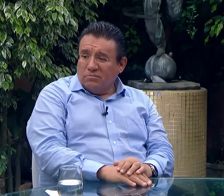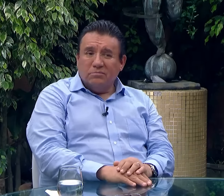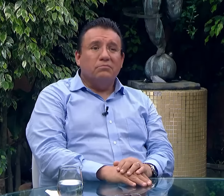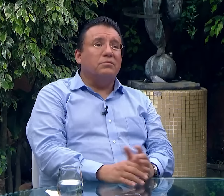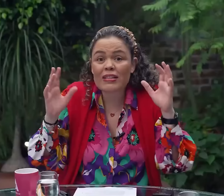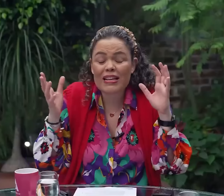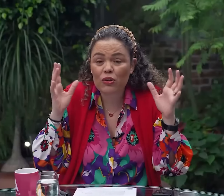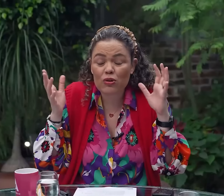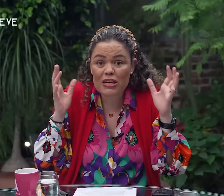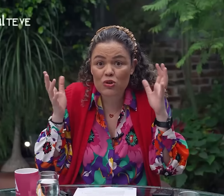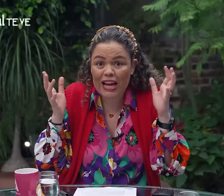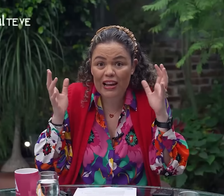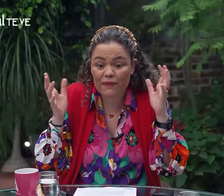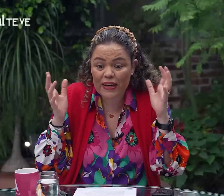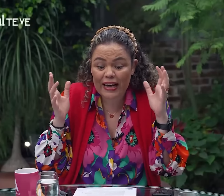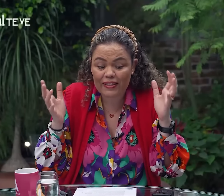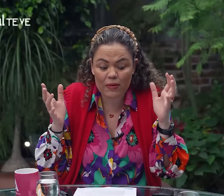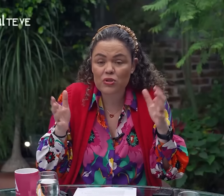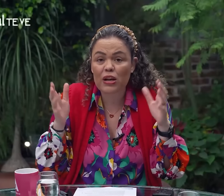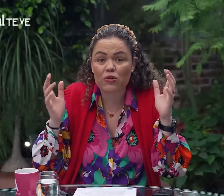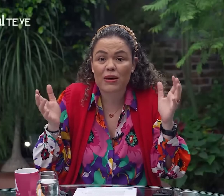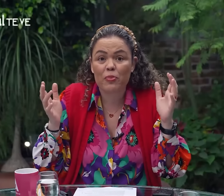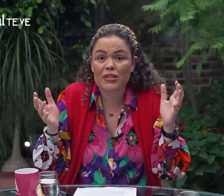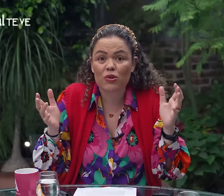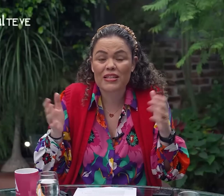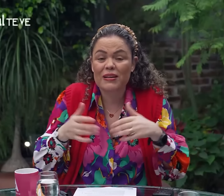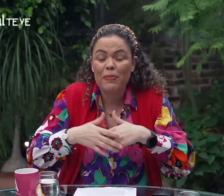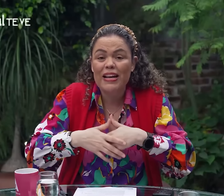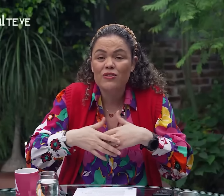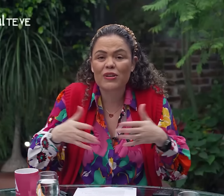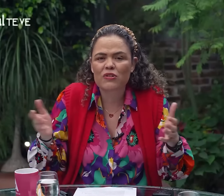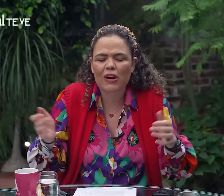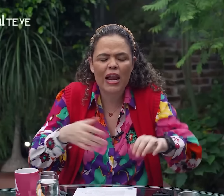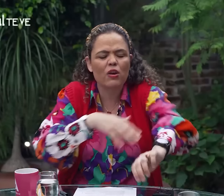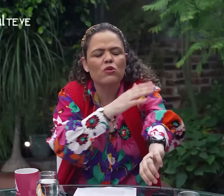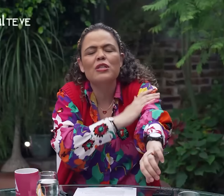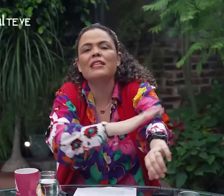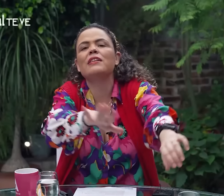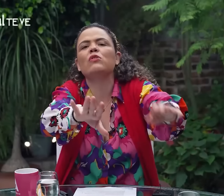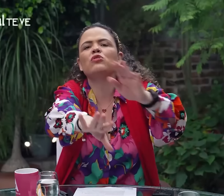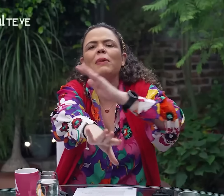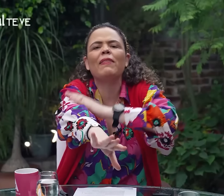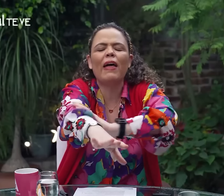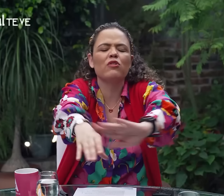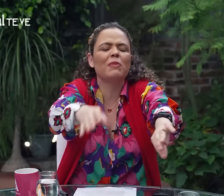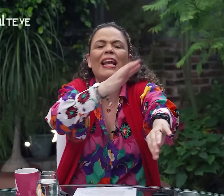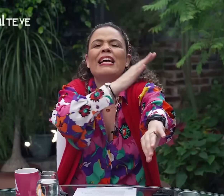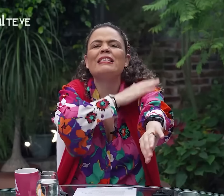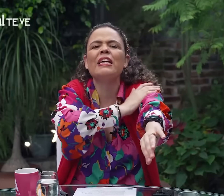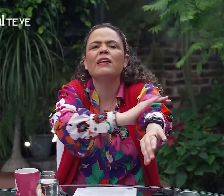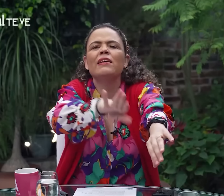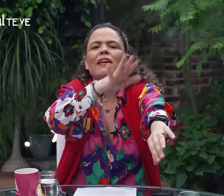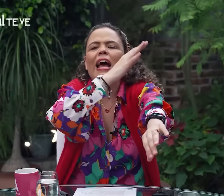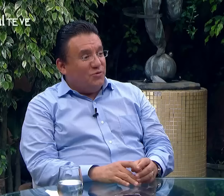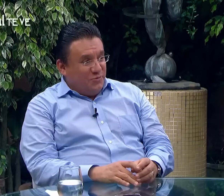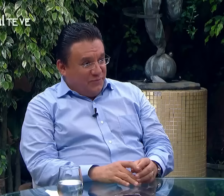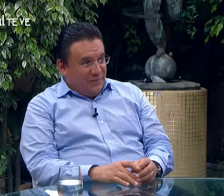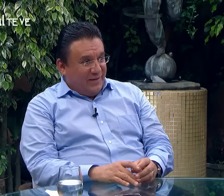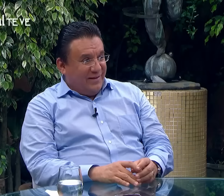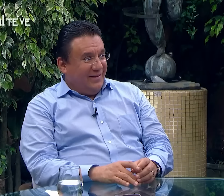La verdad es que todos esos calificativos que nos han puesto desde Palacio Nacional fachos. Nos hacen los malvados. Nos dicen así,